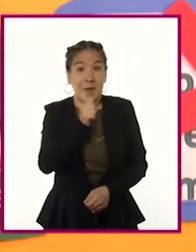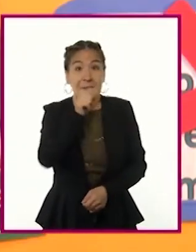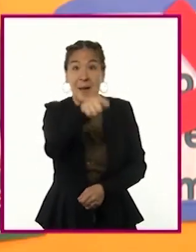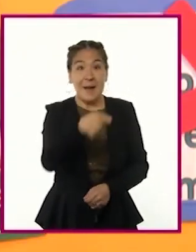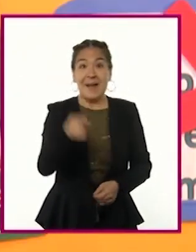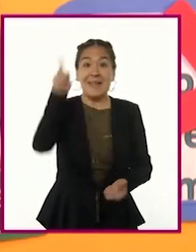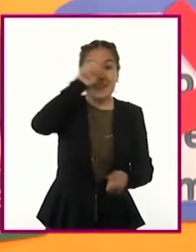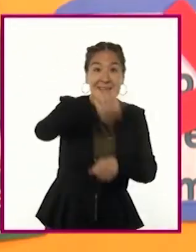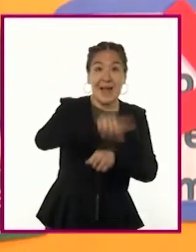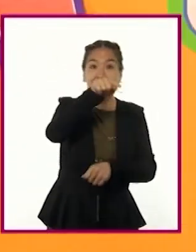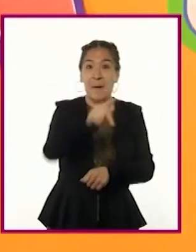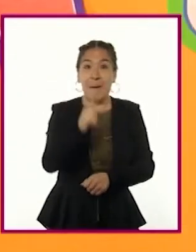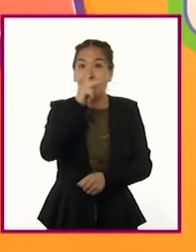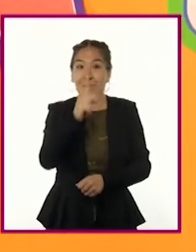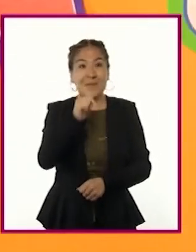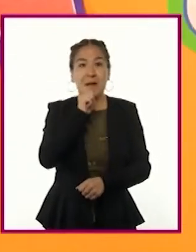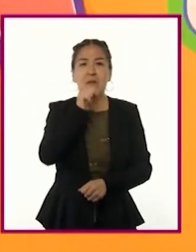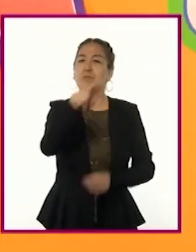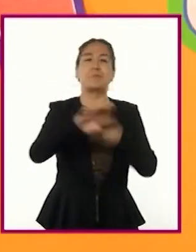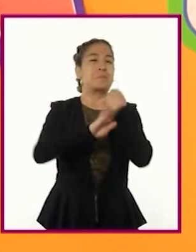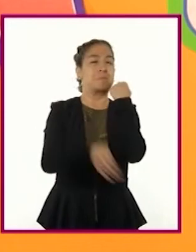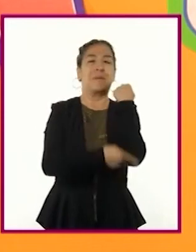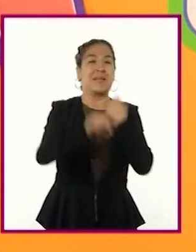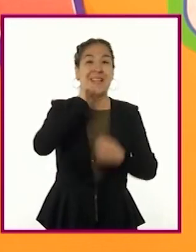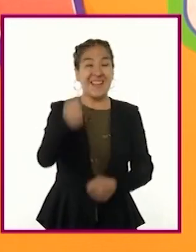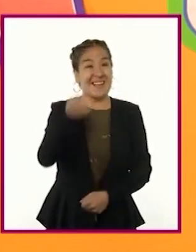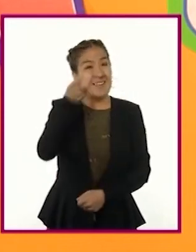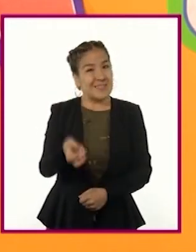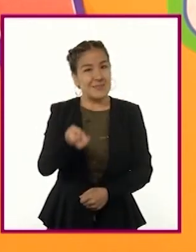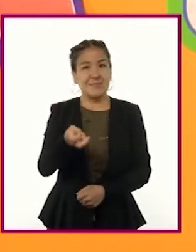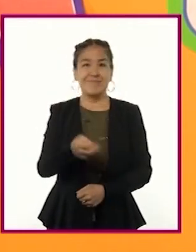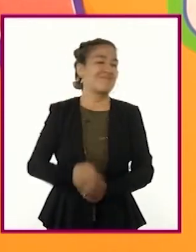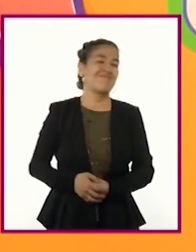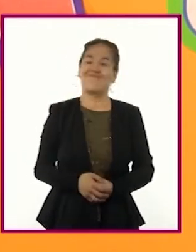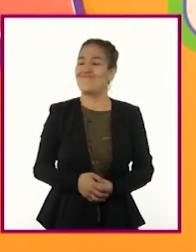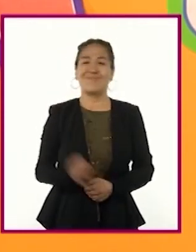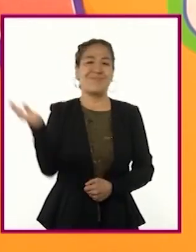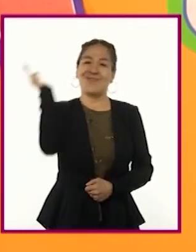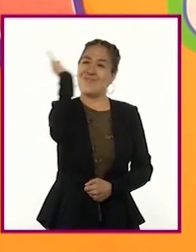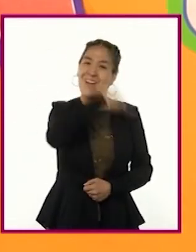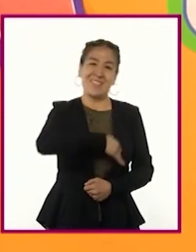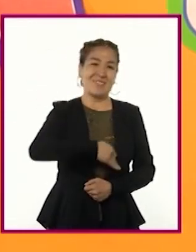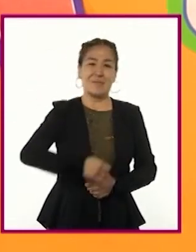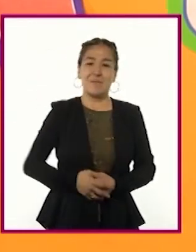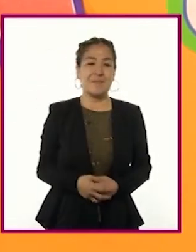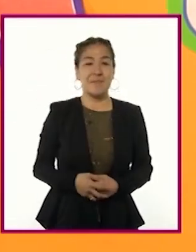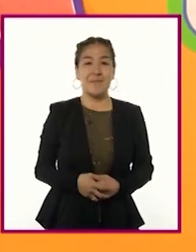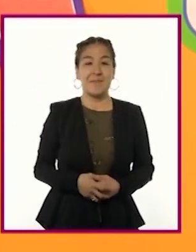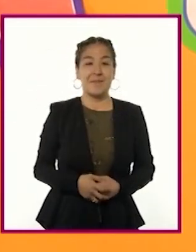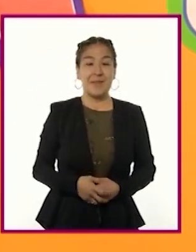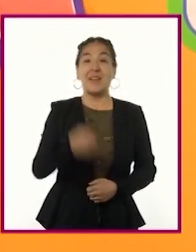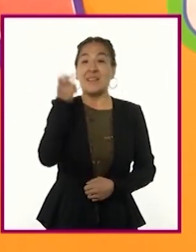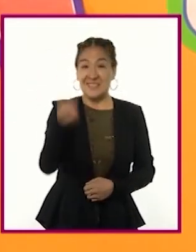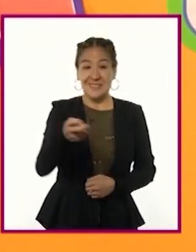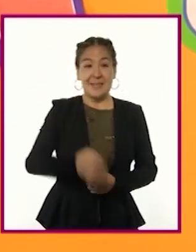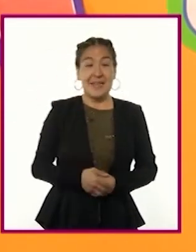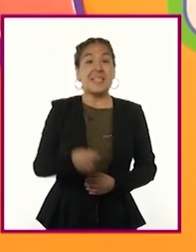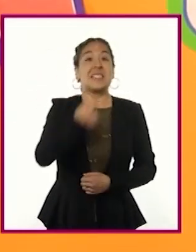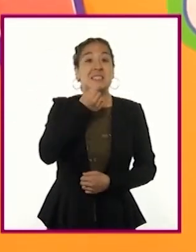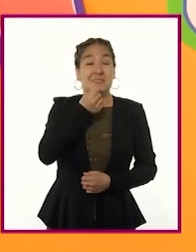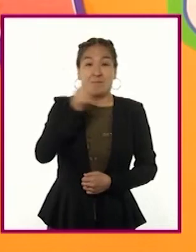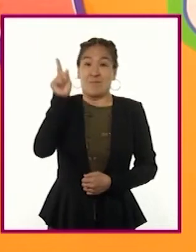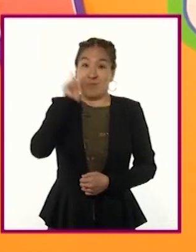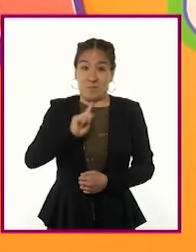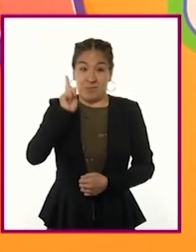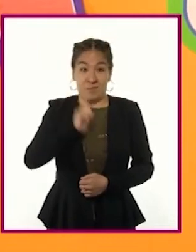han tenido su primera menstruación. Pero esto está lejos de la realidad. De hecho, una niña puede